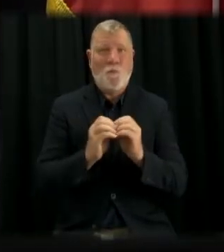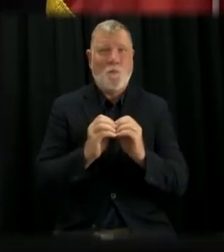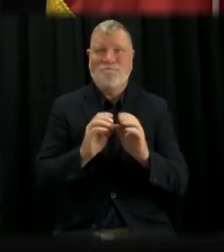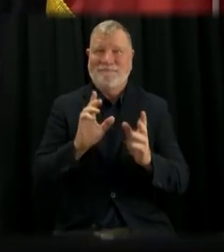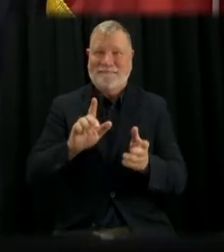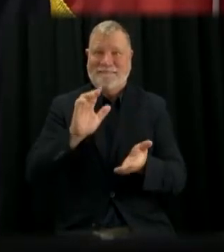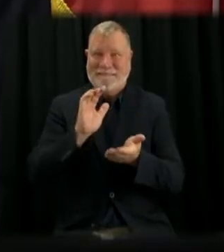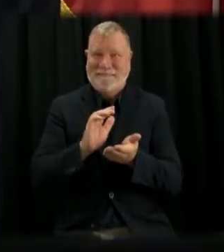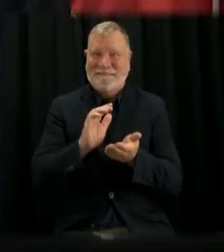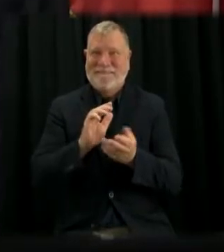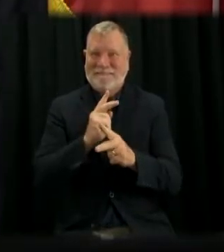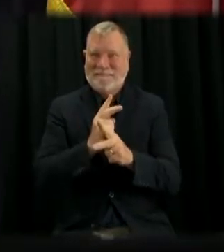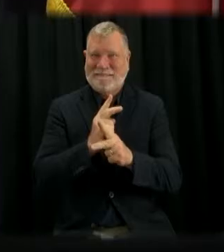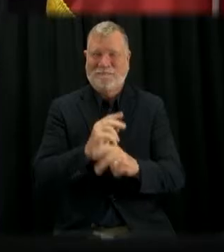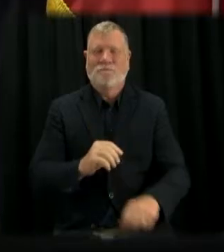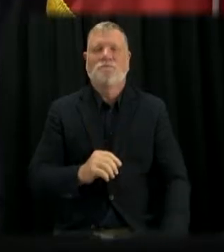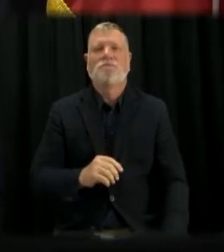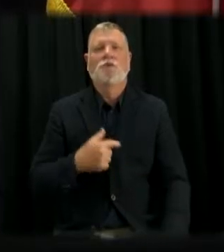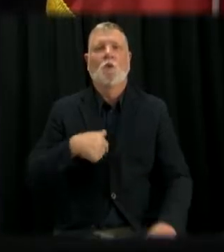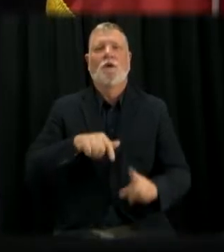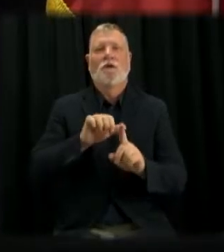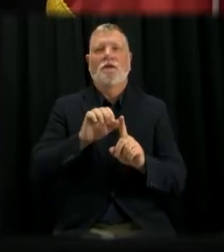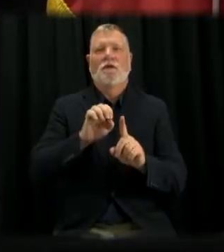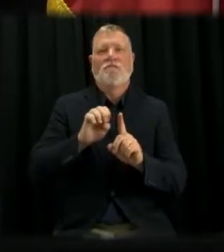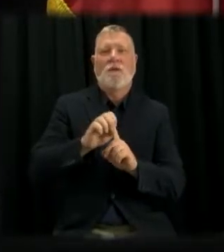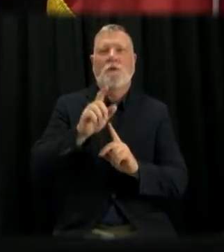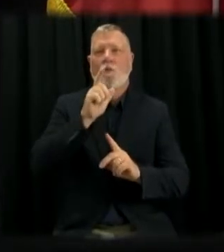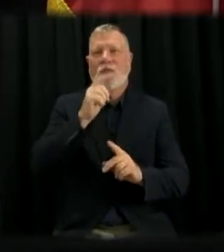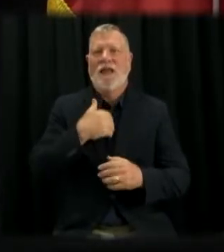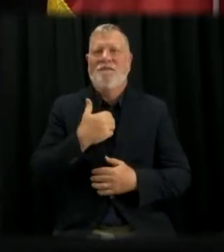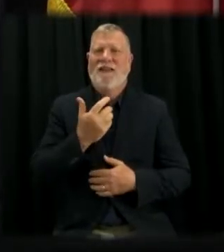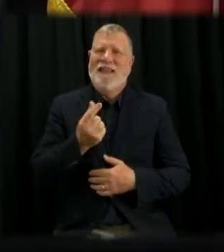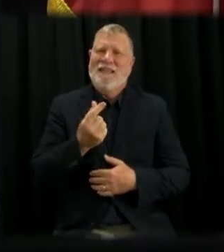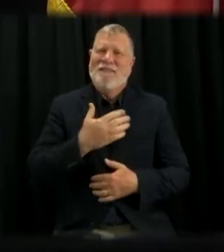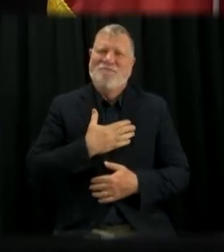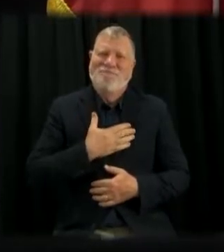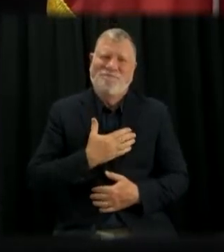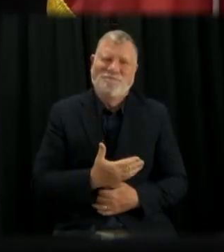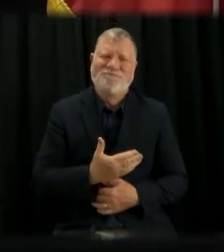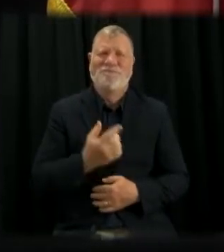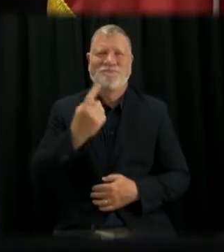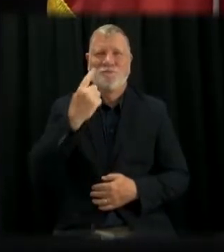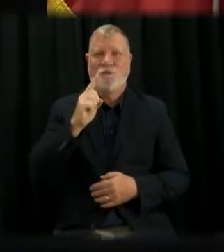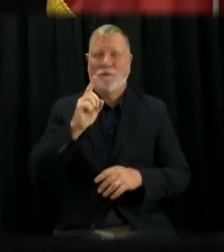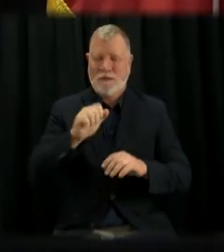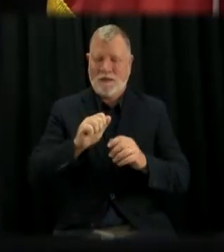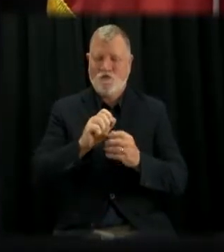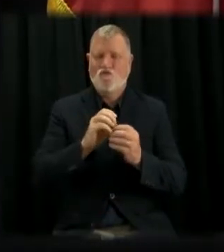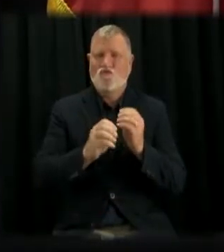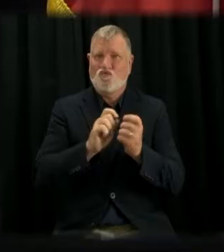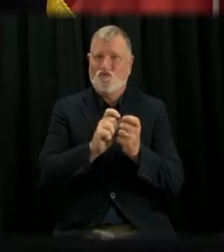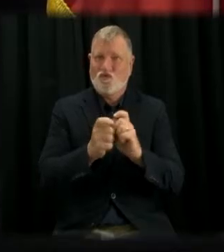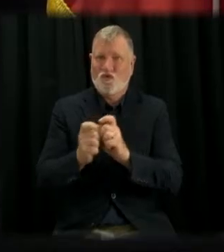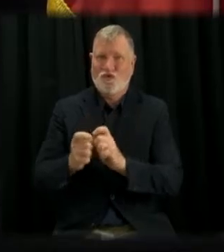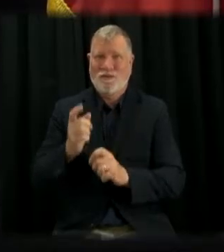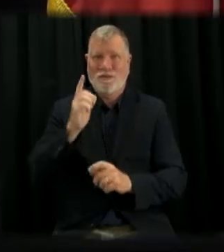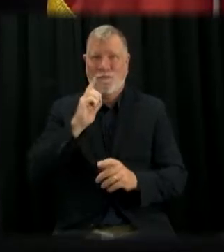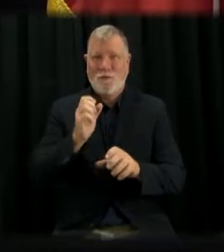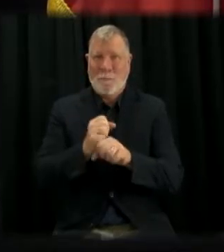que podemos hacer. En un ambiente donde hay poco deseo para implantar unas reformas